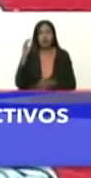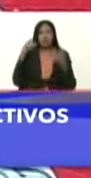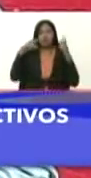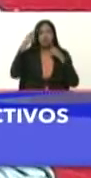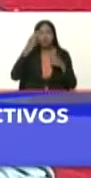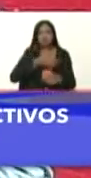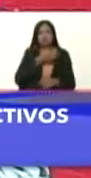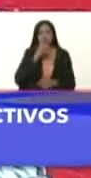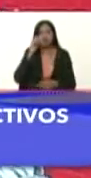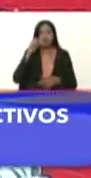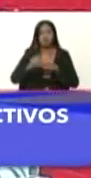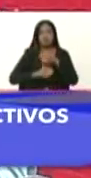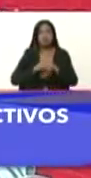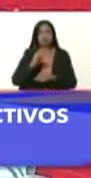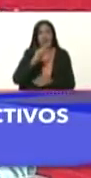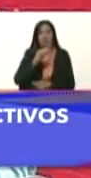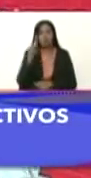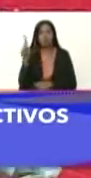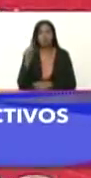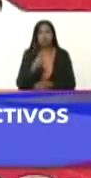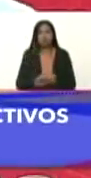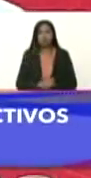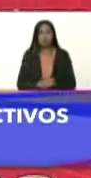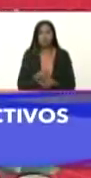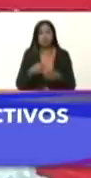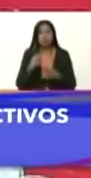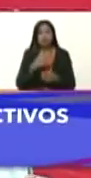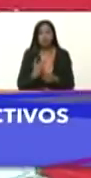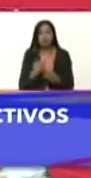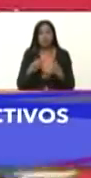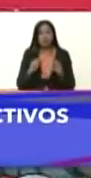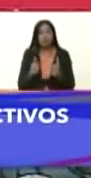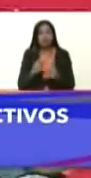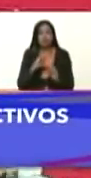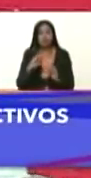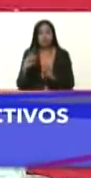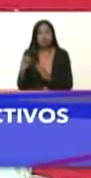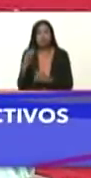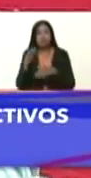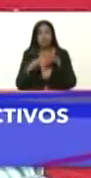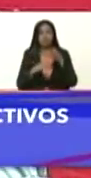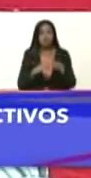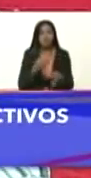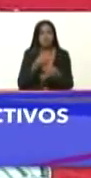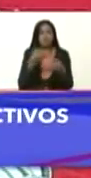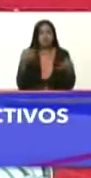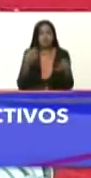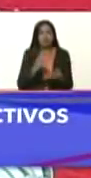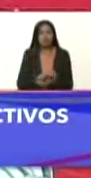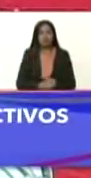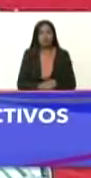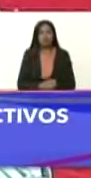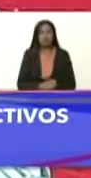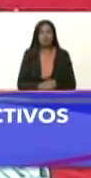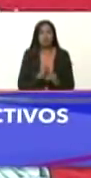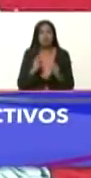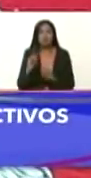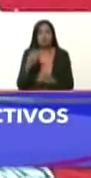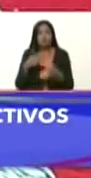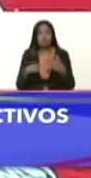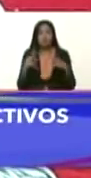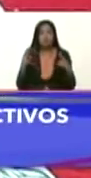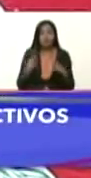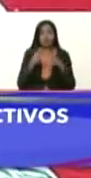al socialismo del siglo XXI. Pero quiero empezar con ustedes, que han dado este paso gigantesco. Y así como nos vamos a